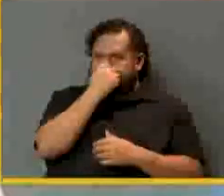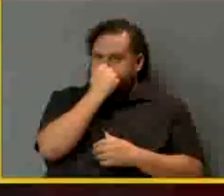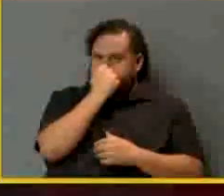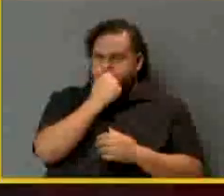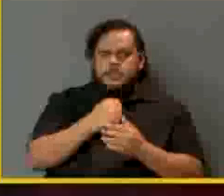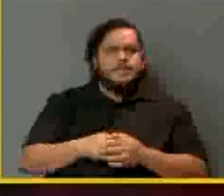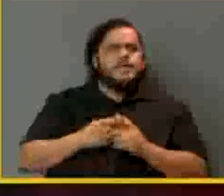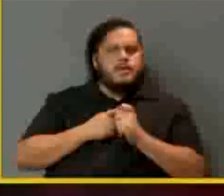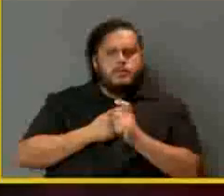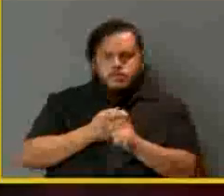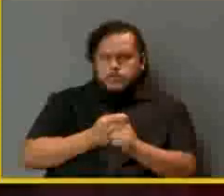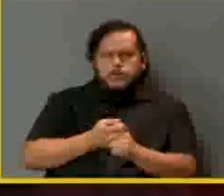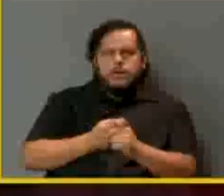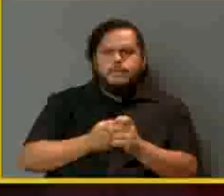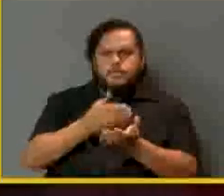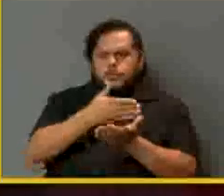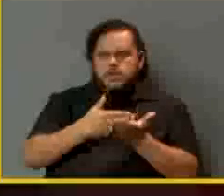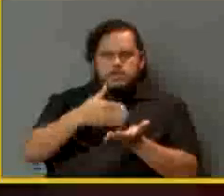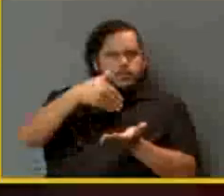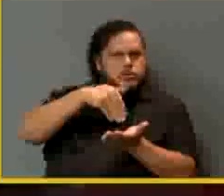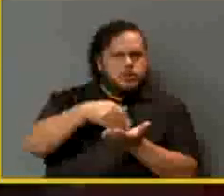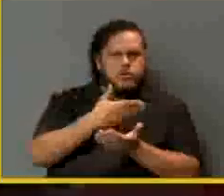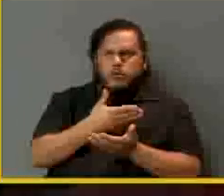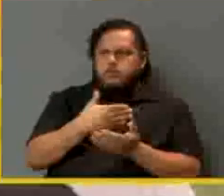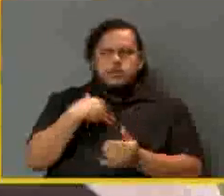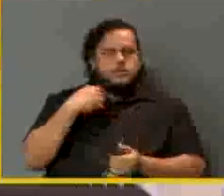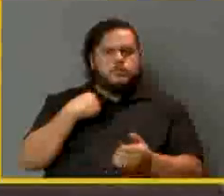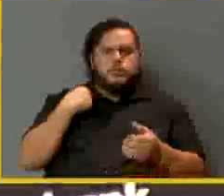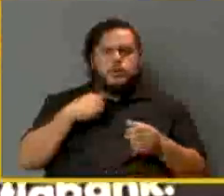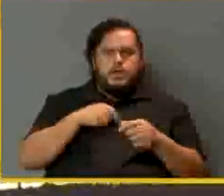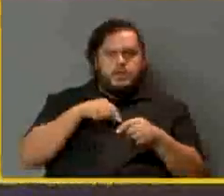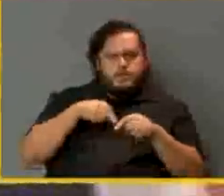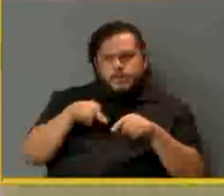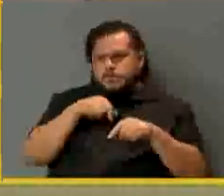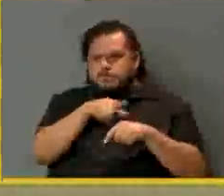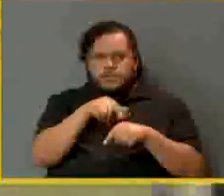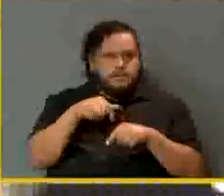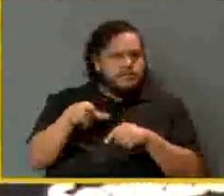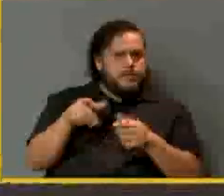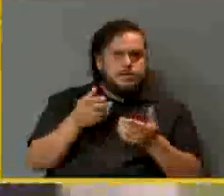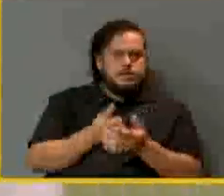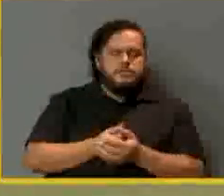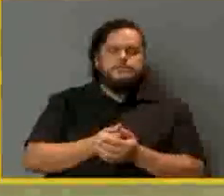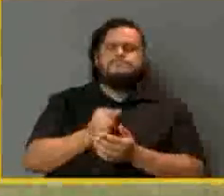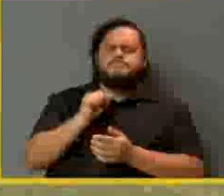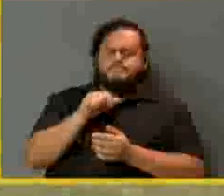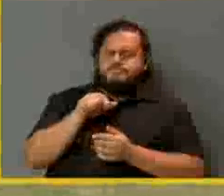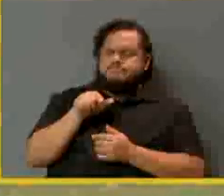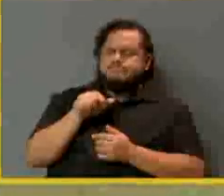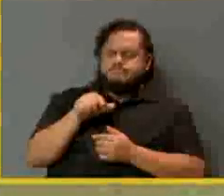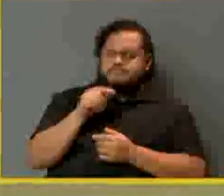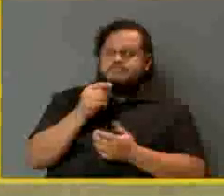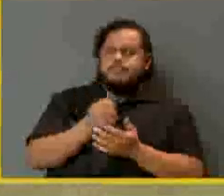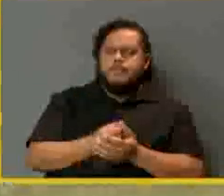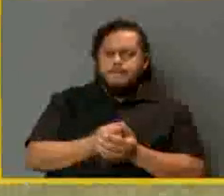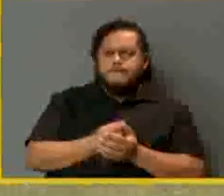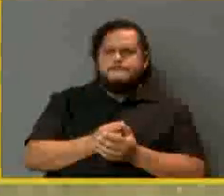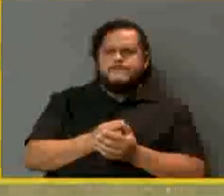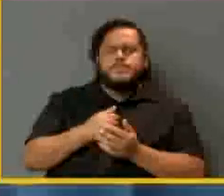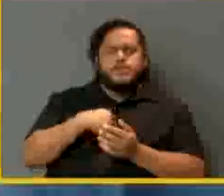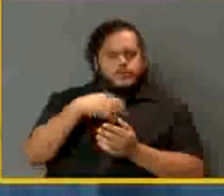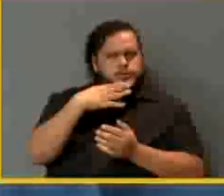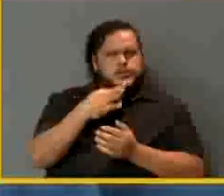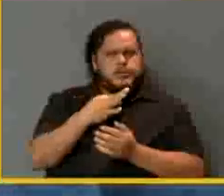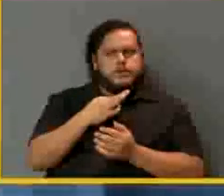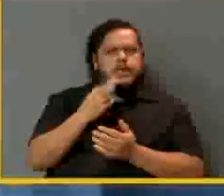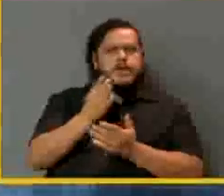extremo, colocado en medio centro, dando pases y pases y pases, pero lo hizo bien. Sí, definitivamente. Yo creo que